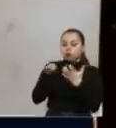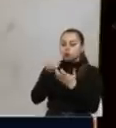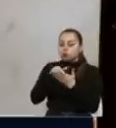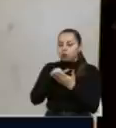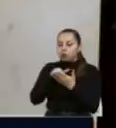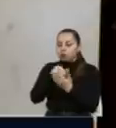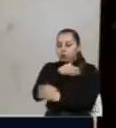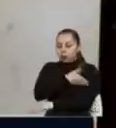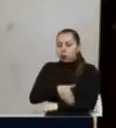800.000 millones.